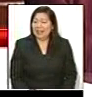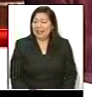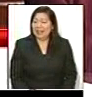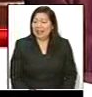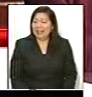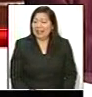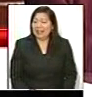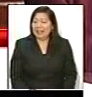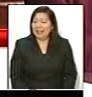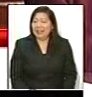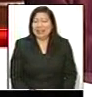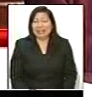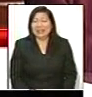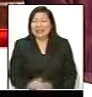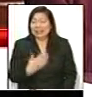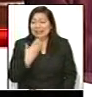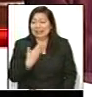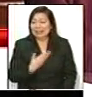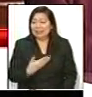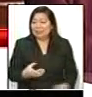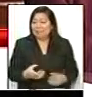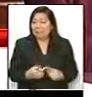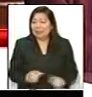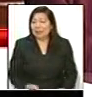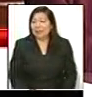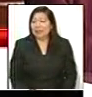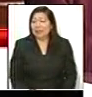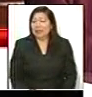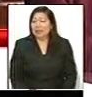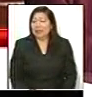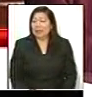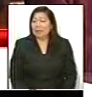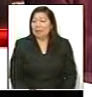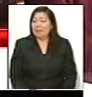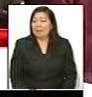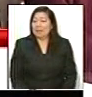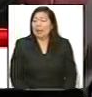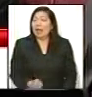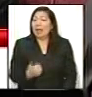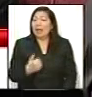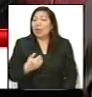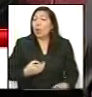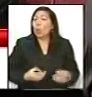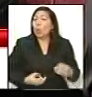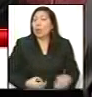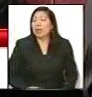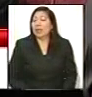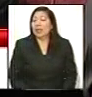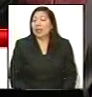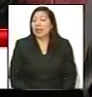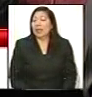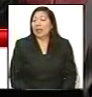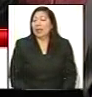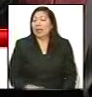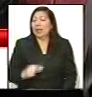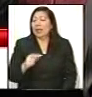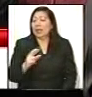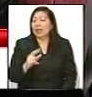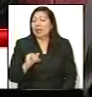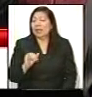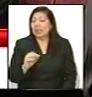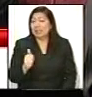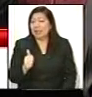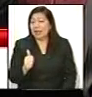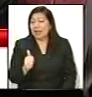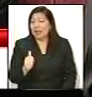no le gusta mucho quién presidió esa comisión, pero la presidió el ministro de Justicia en su calidad de tal, García Sayán, en su calidad de tal. Y